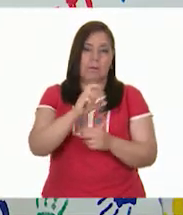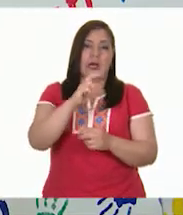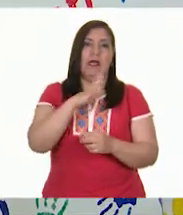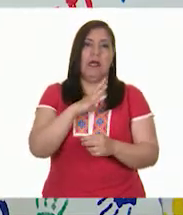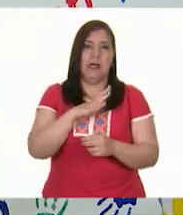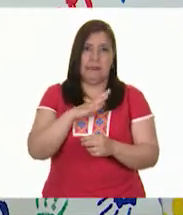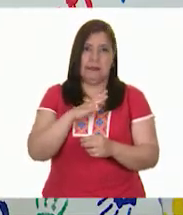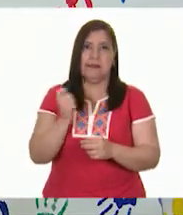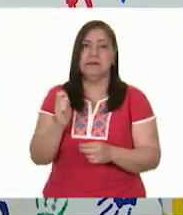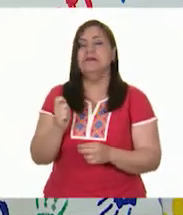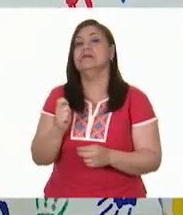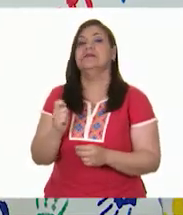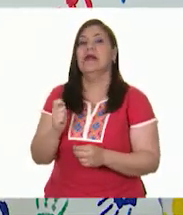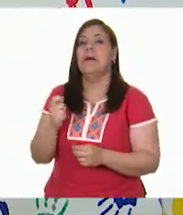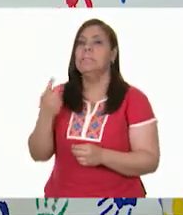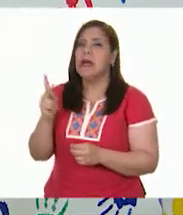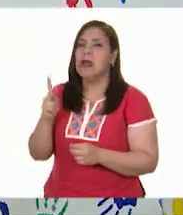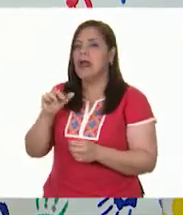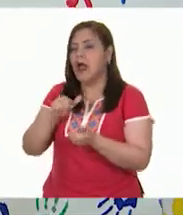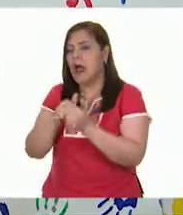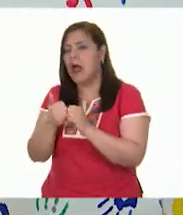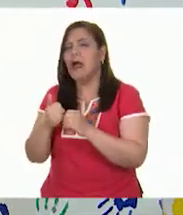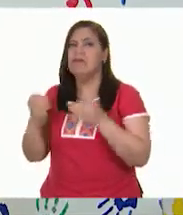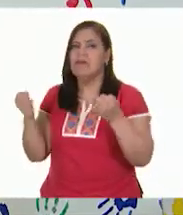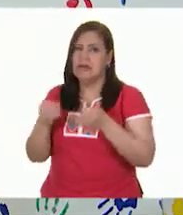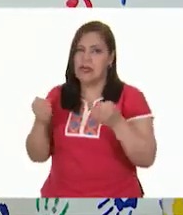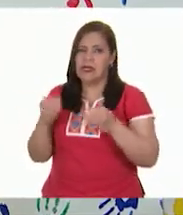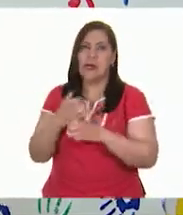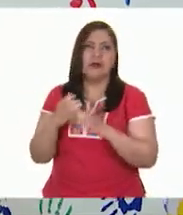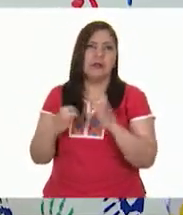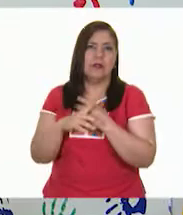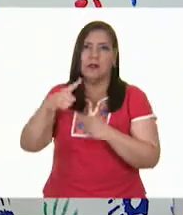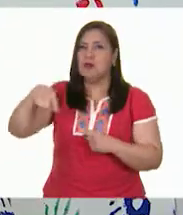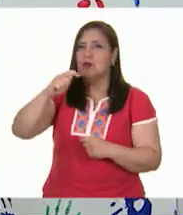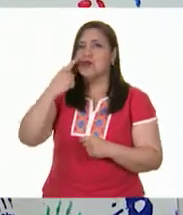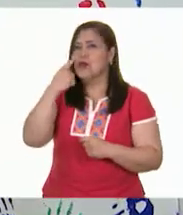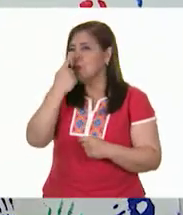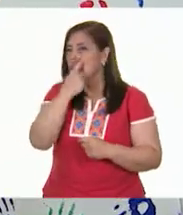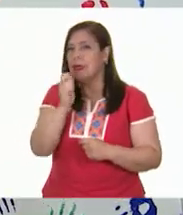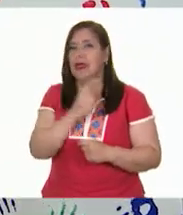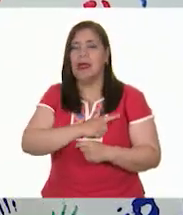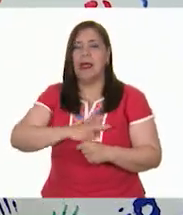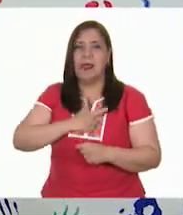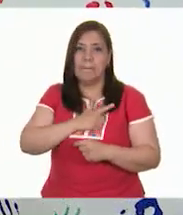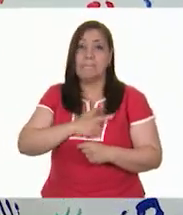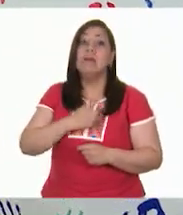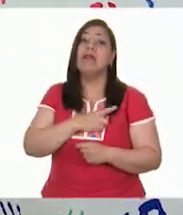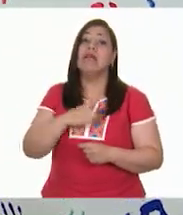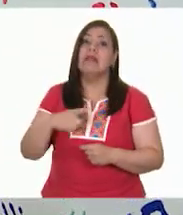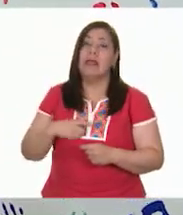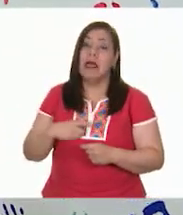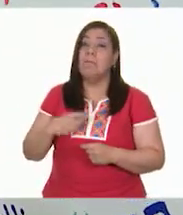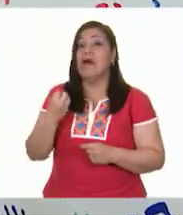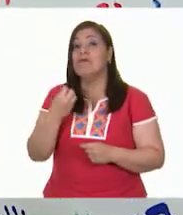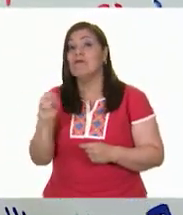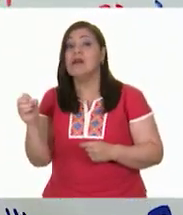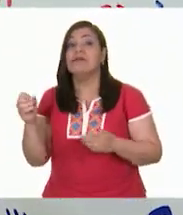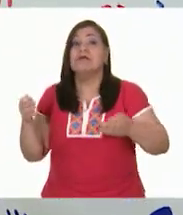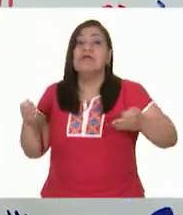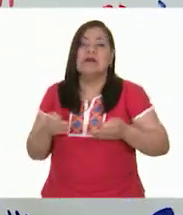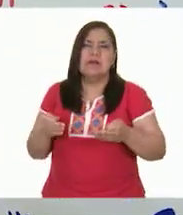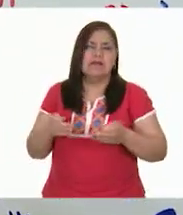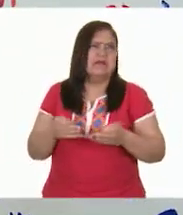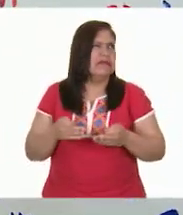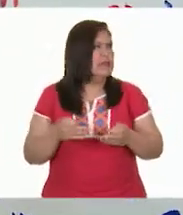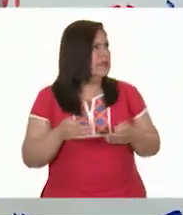cosas, hay un objeto que tendemos a comer mucho y nos gusta. Y requiere también de esto, del frío.